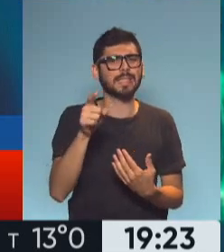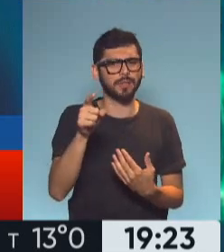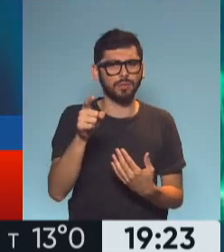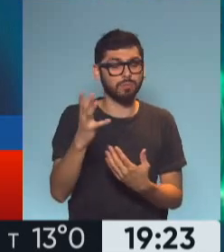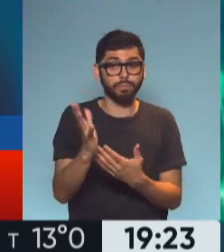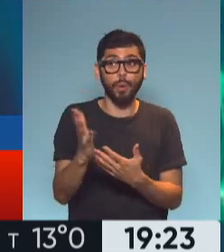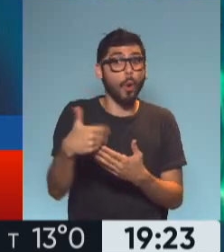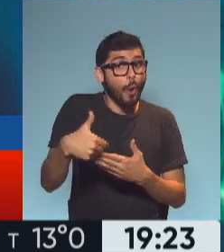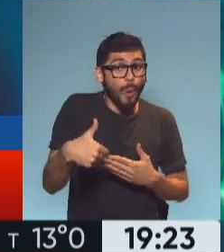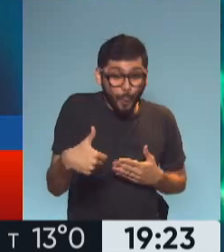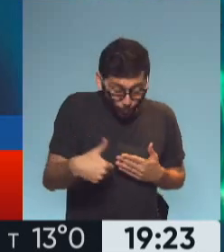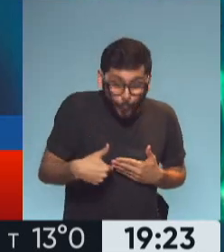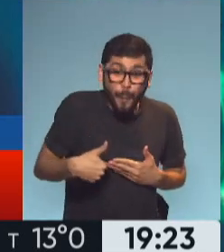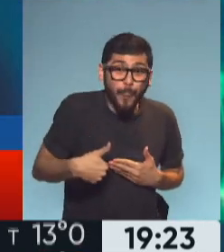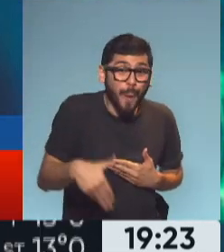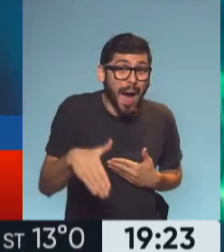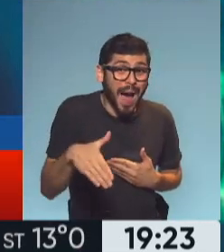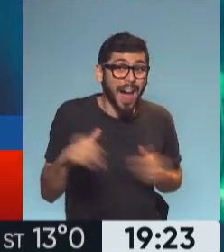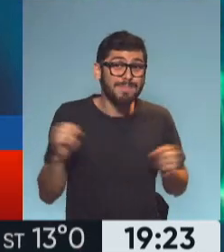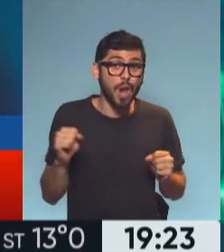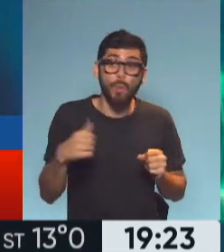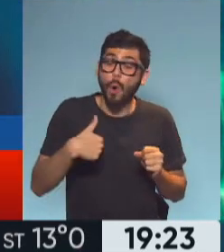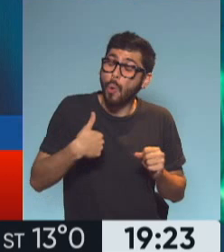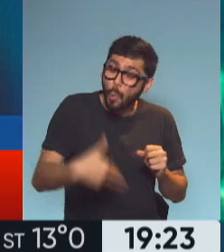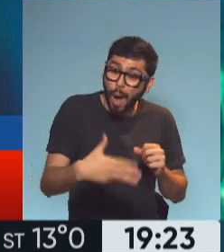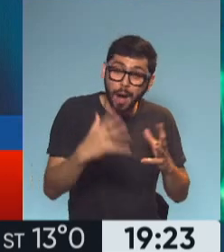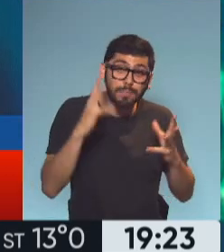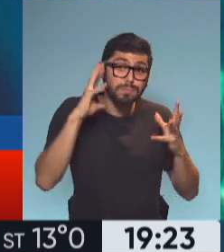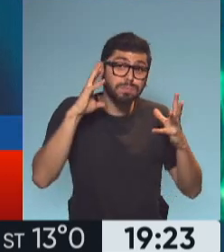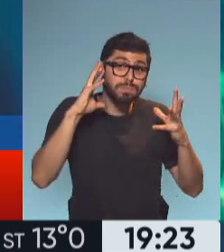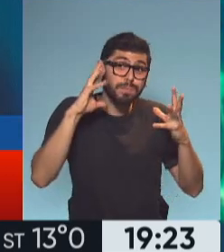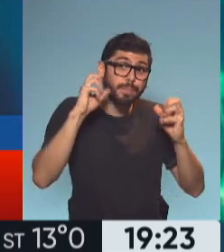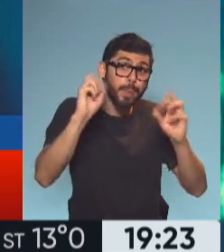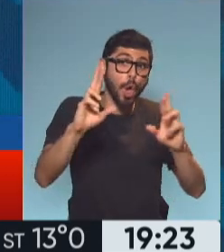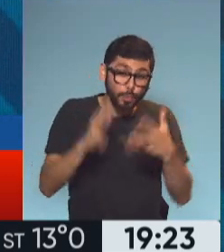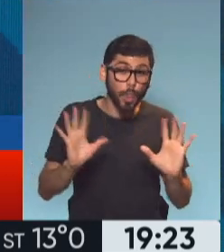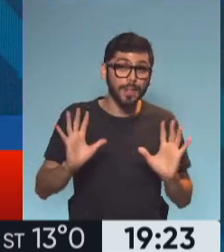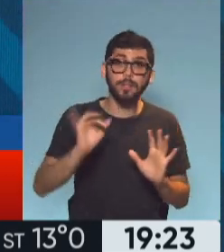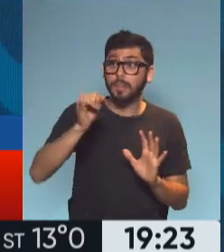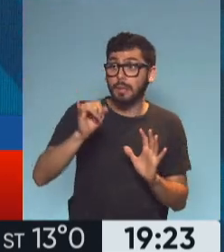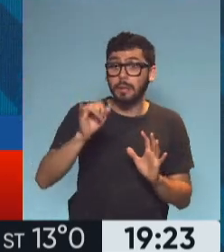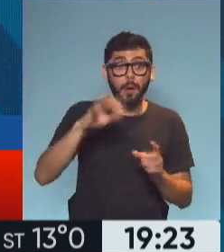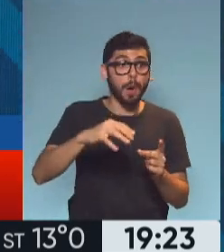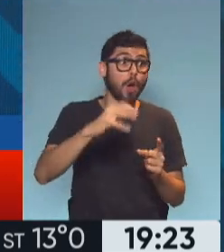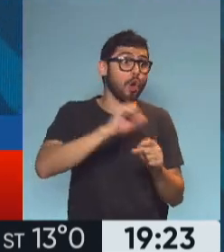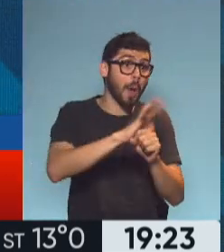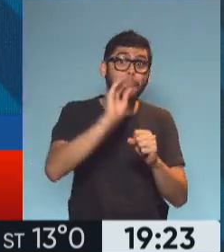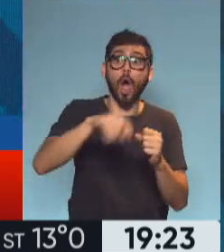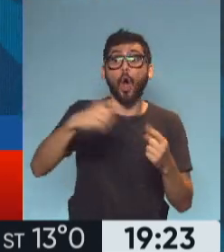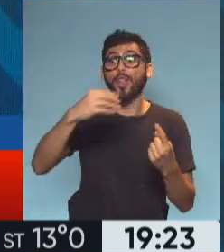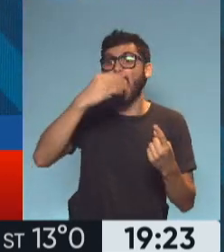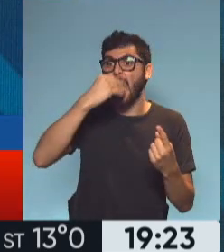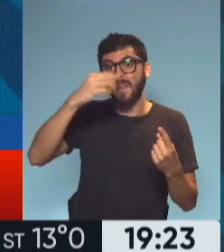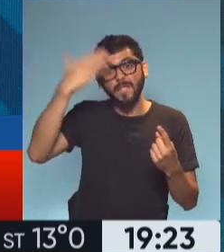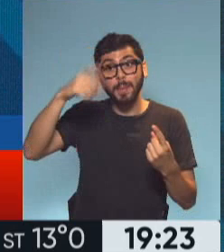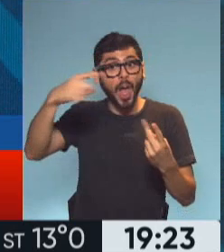en la puerta esto podría empeorar totalmente además es el colegio que cuenta con otras enfermedades invernales va a ser peor con